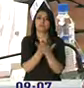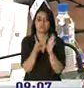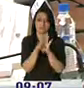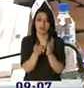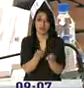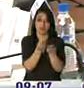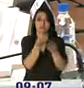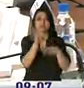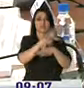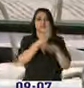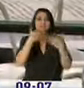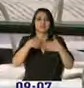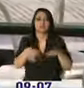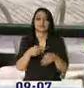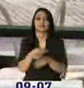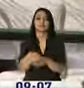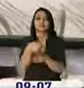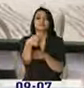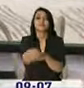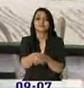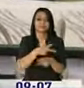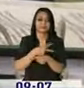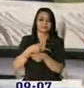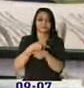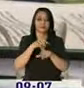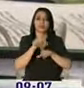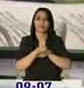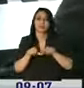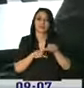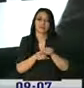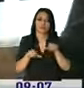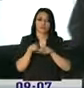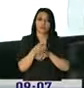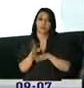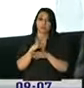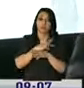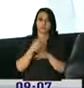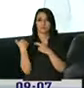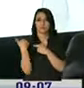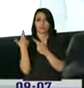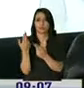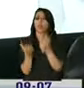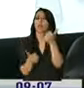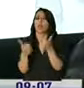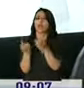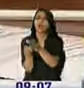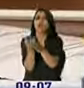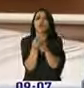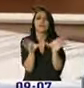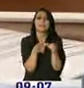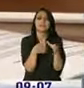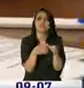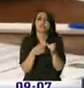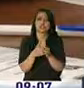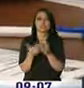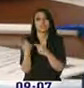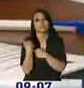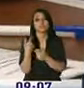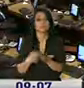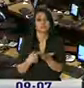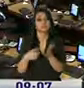se espera que esta próxima semana el Consejo Administrativo de la Legislatura defina qué comisión estará encargada de analizar la